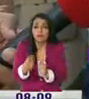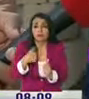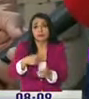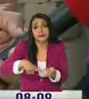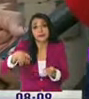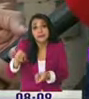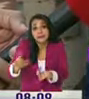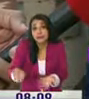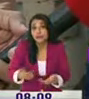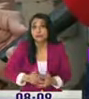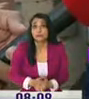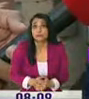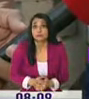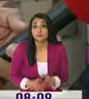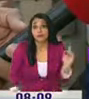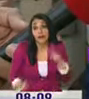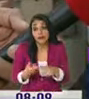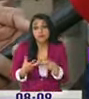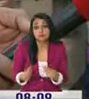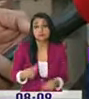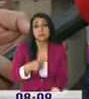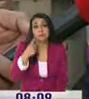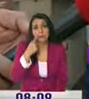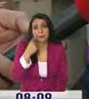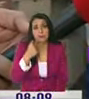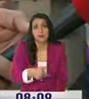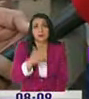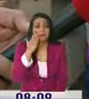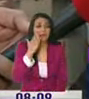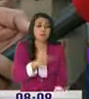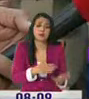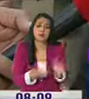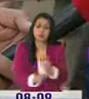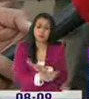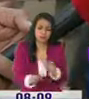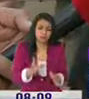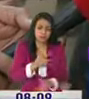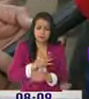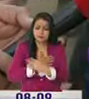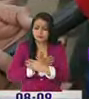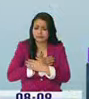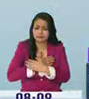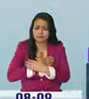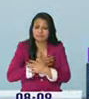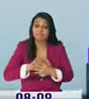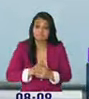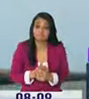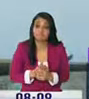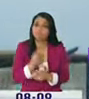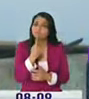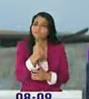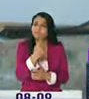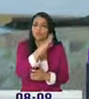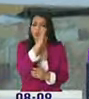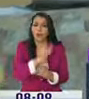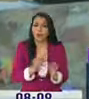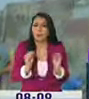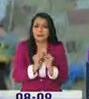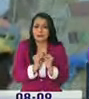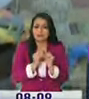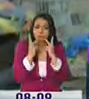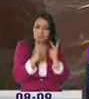hermano, que hasta que se recupere mi padre, ya que sea mi madre, ya no se le puede tener aquí junto a nosotros. Y aunque dicen que nunca más van a volver a